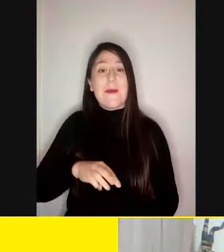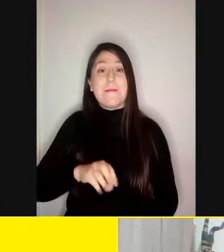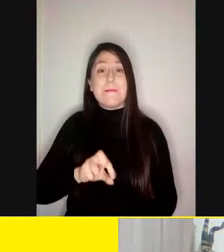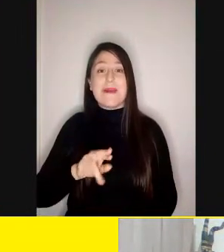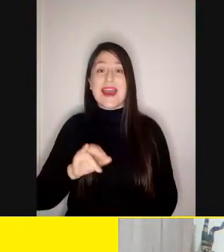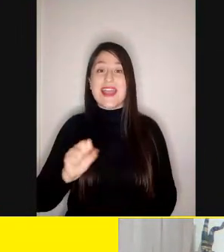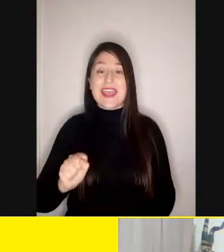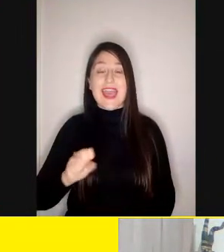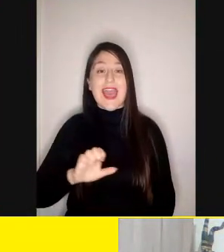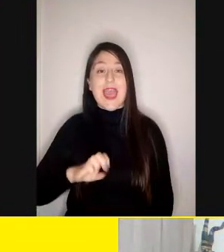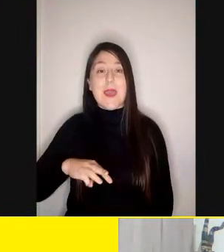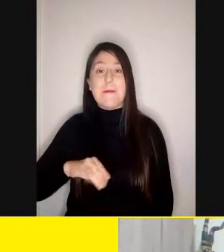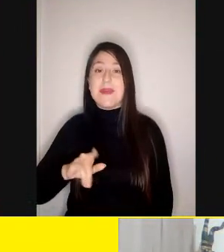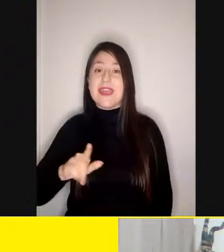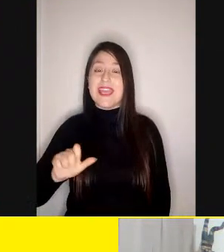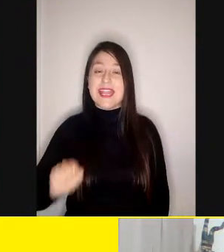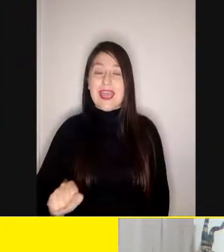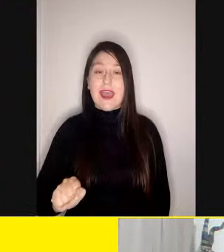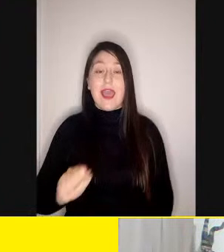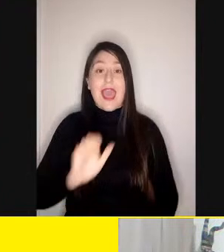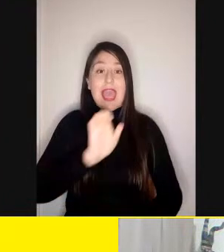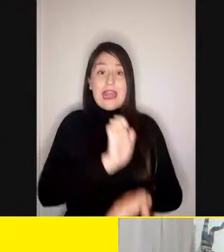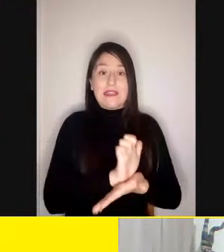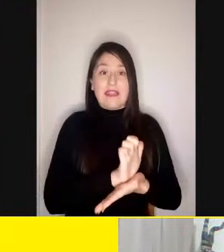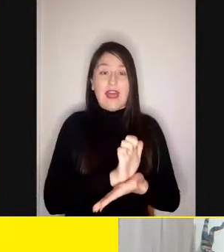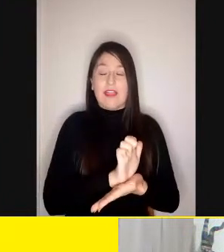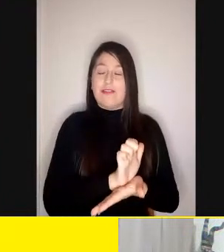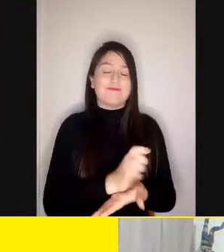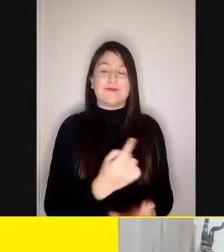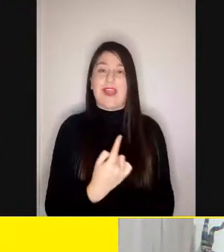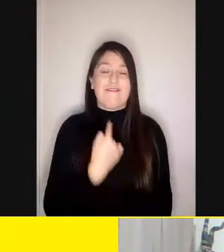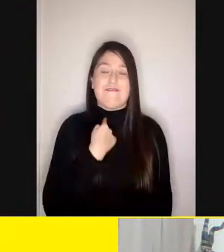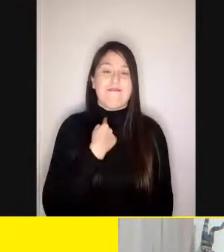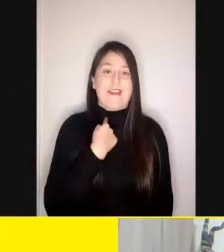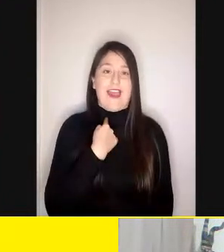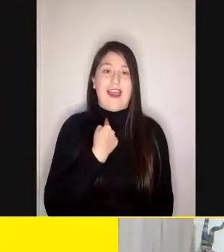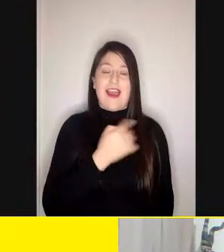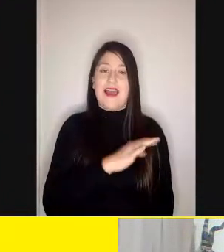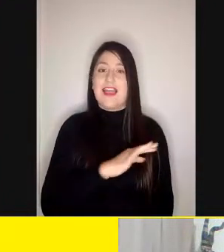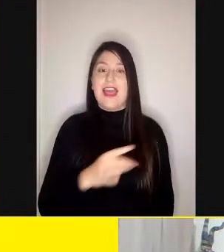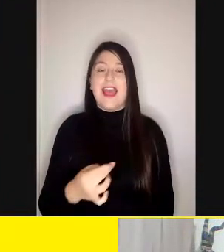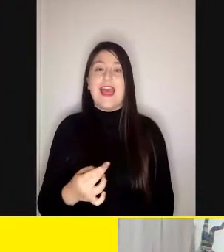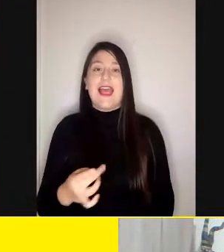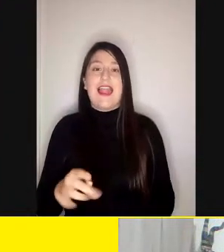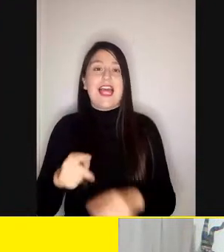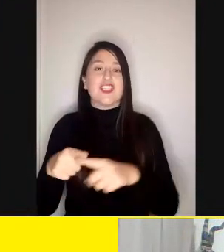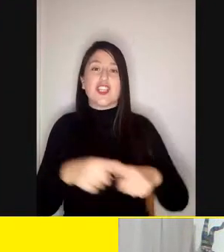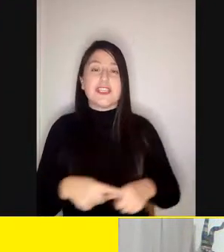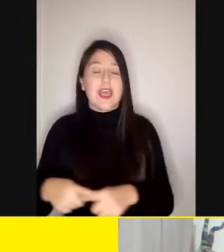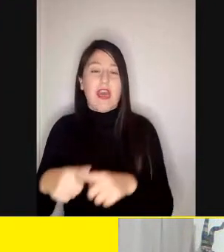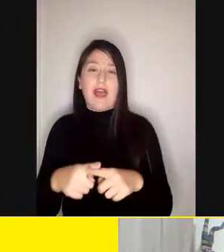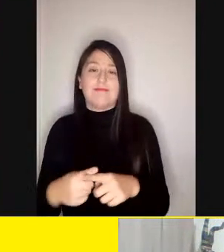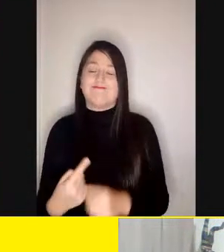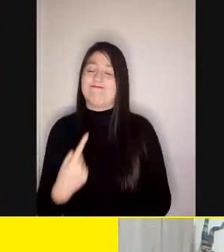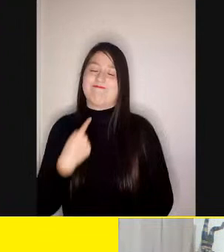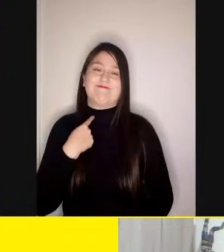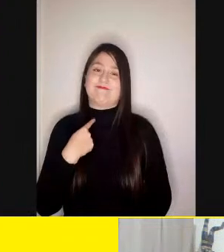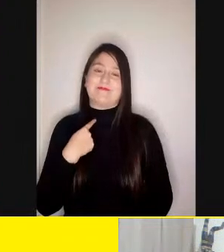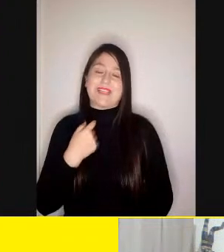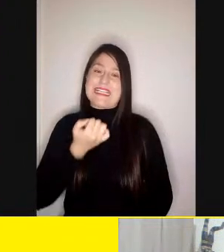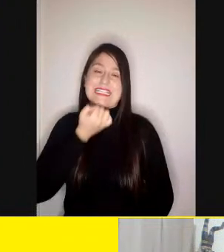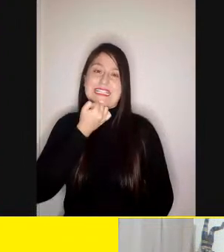Estado, falla la sociedad, falla la línea de cercanos, falla todo. Sin